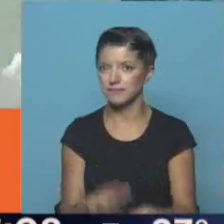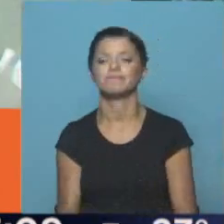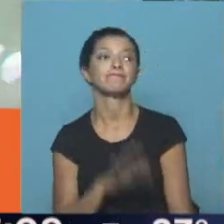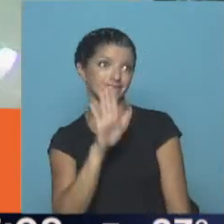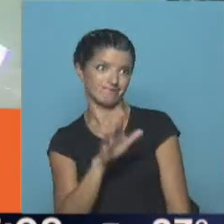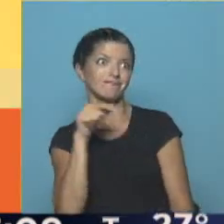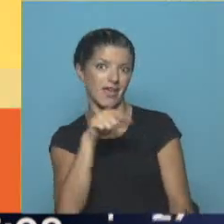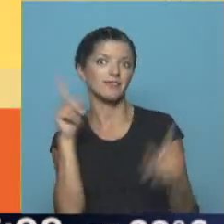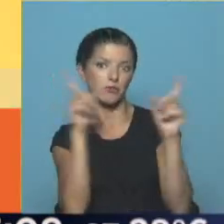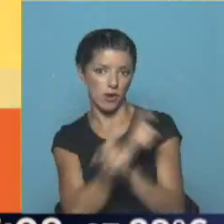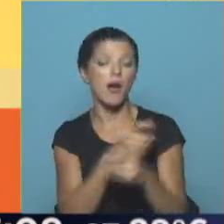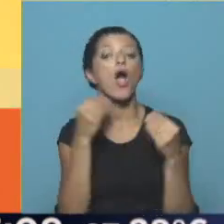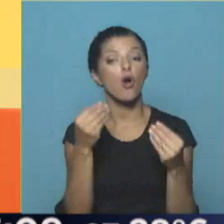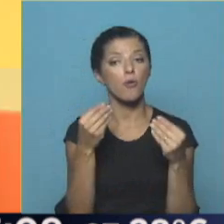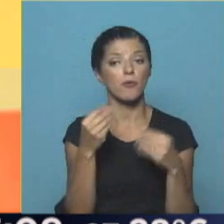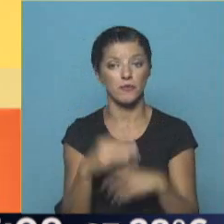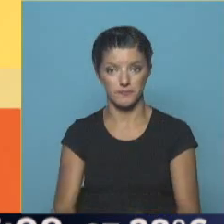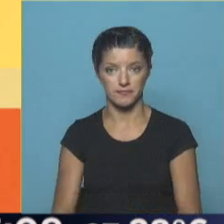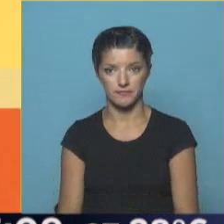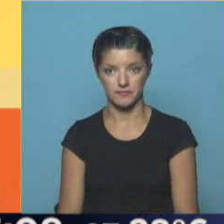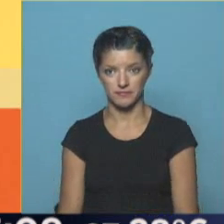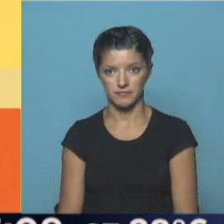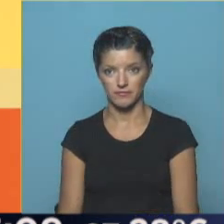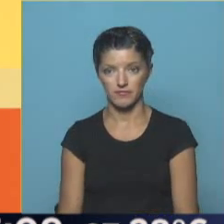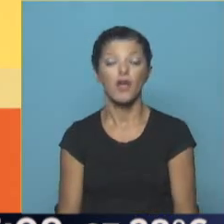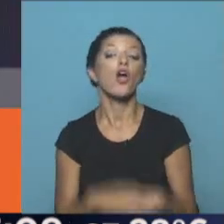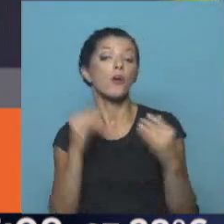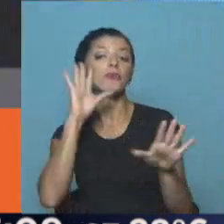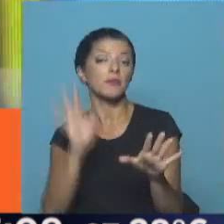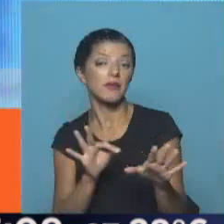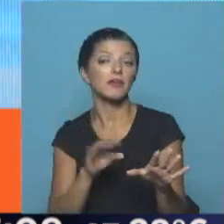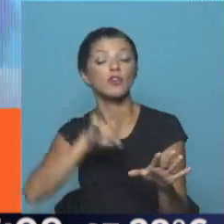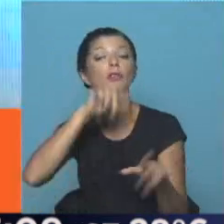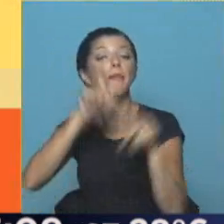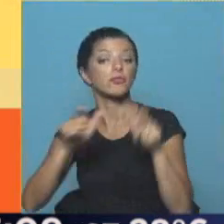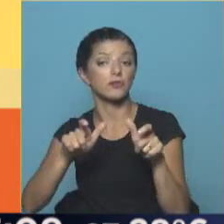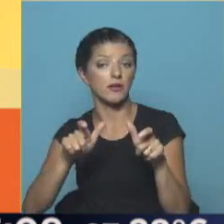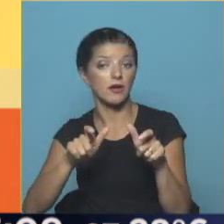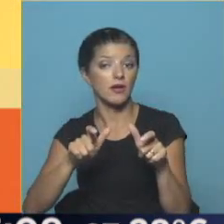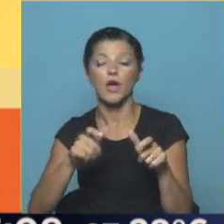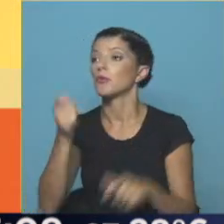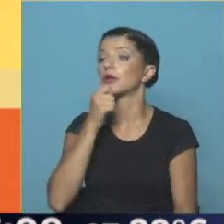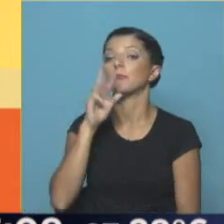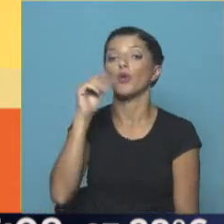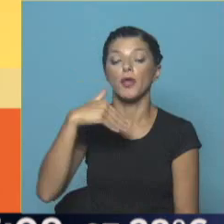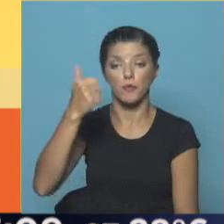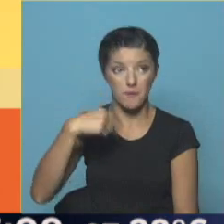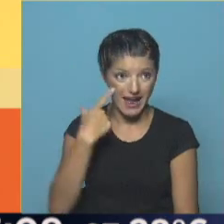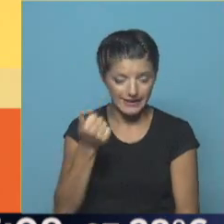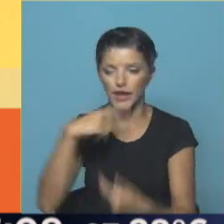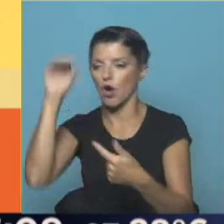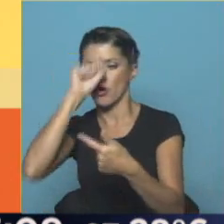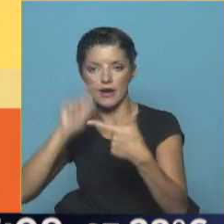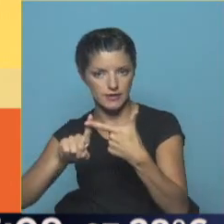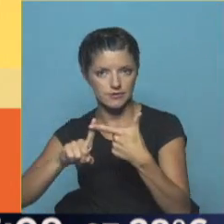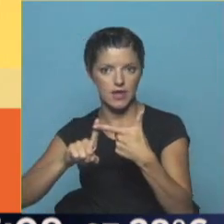es ese. ¿Cómo asegurar que no haya ciudadanos de segunda? ¿Cómo asegurar que los rumanos, que los griegos o que